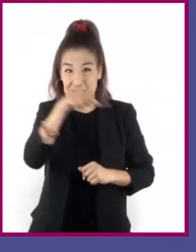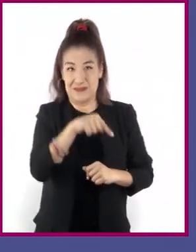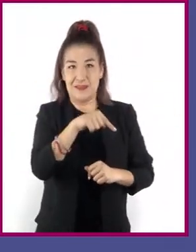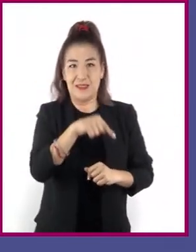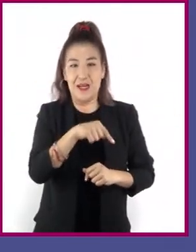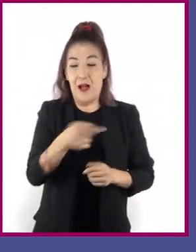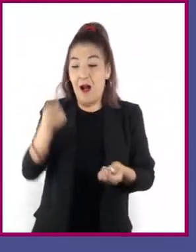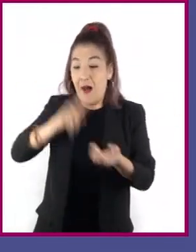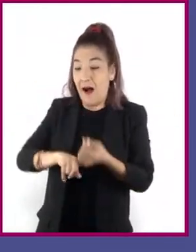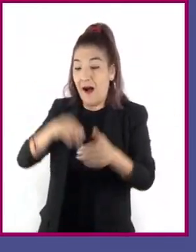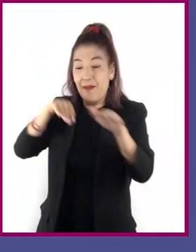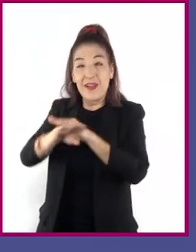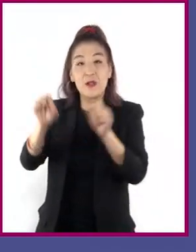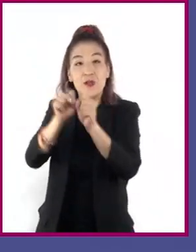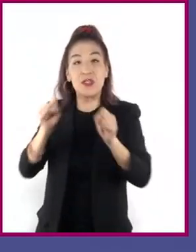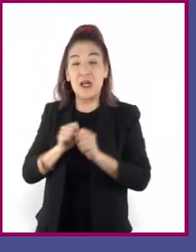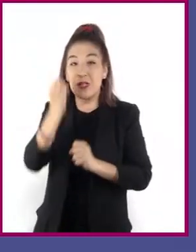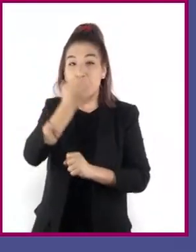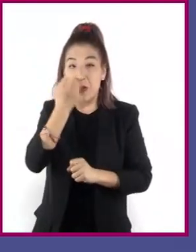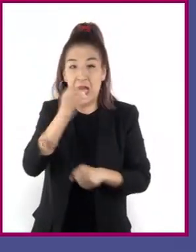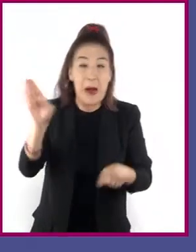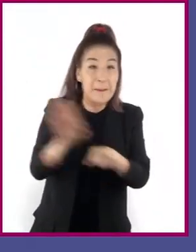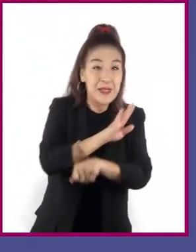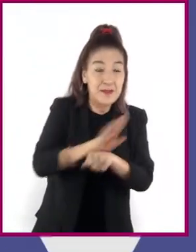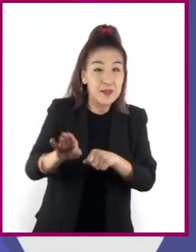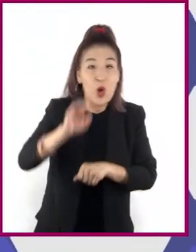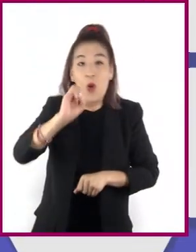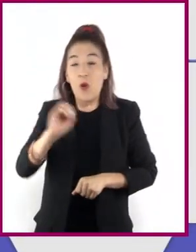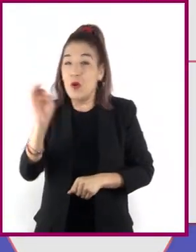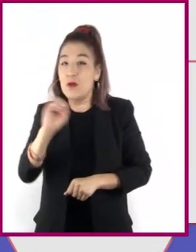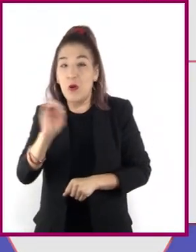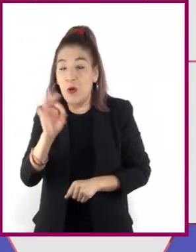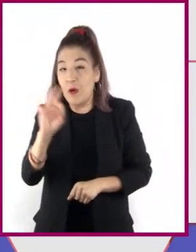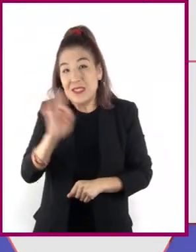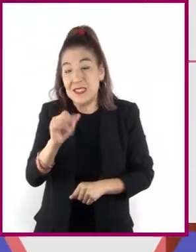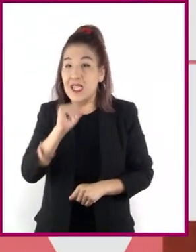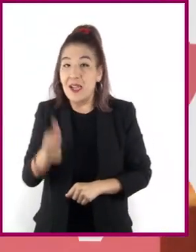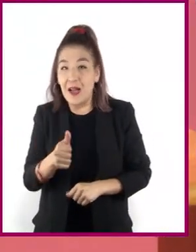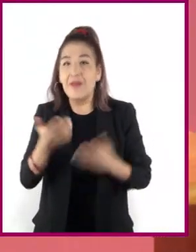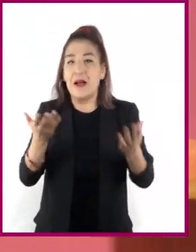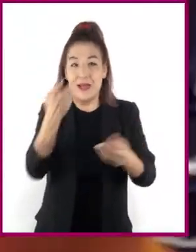en el salón de clases puede ser benéfico o no aquí lo tienen error